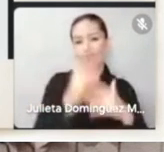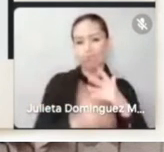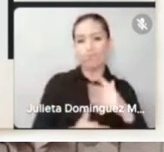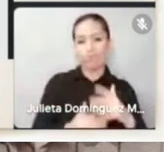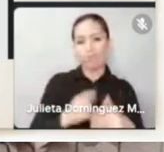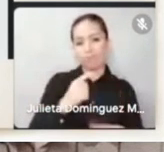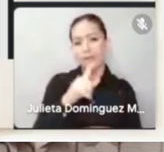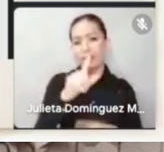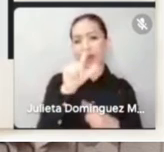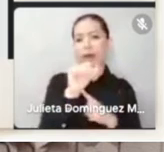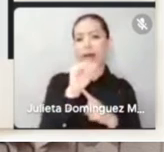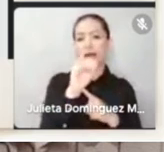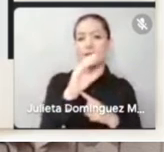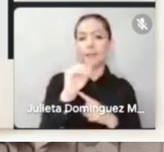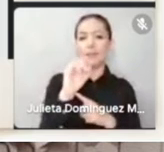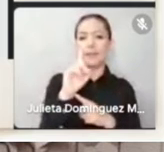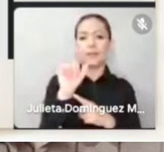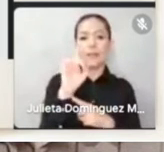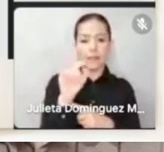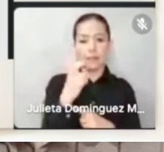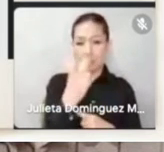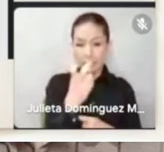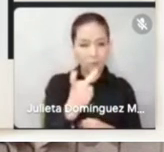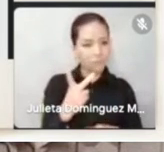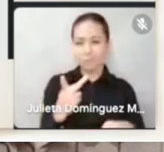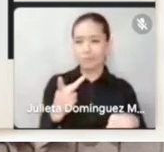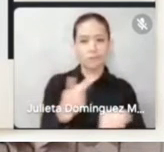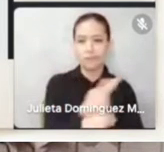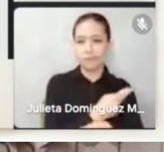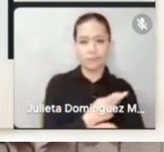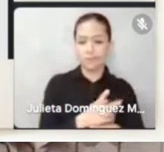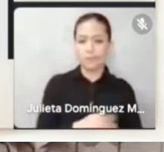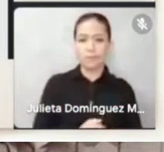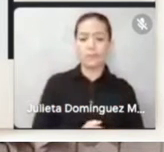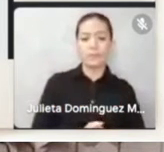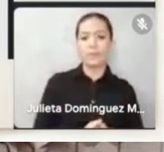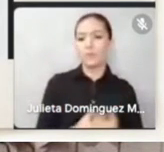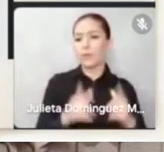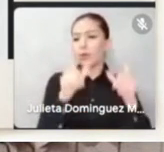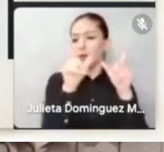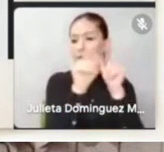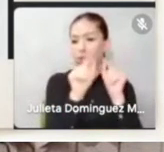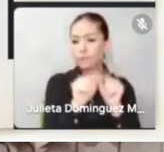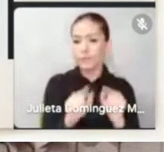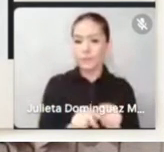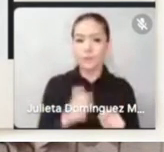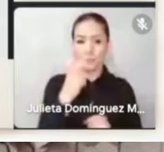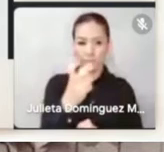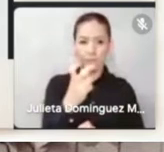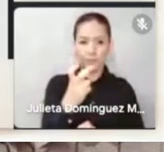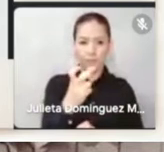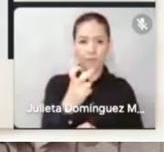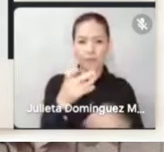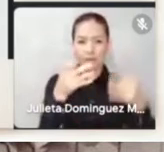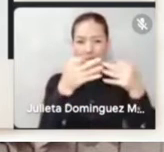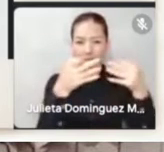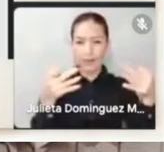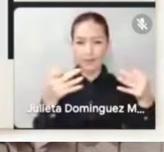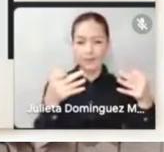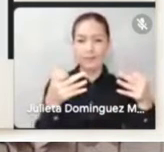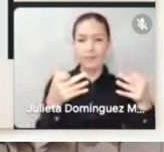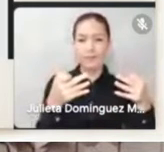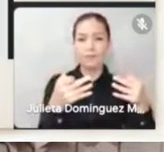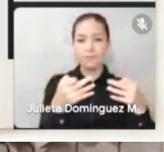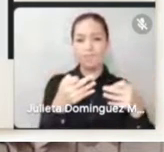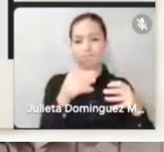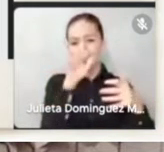lo cual en la especie no ocurrió. En síntesis, el uso de las frases en cuestión, aunque hacen referencia